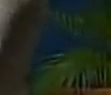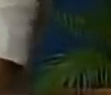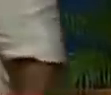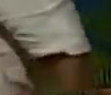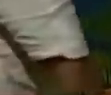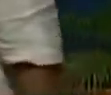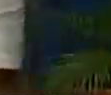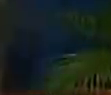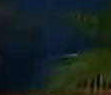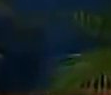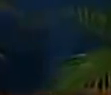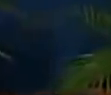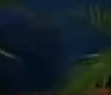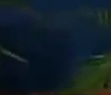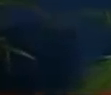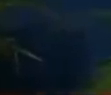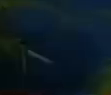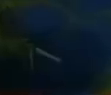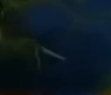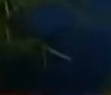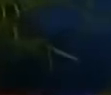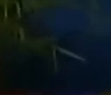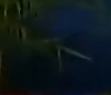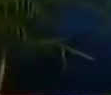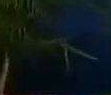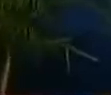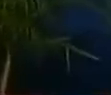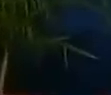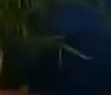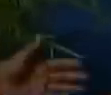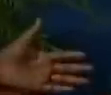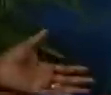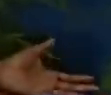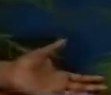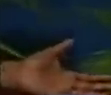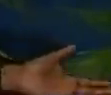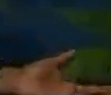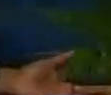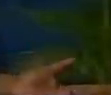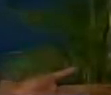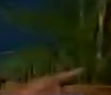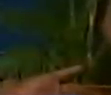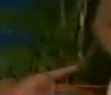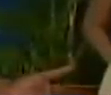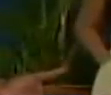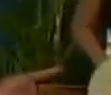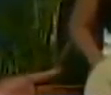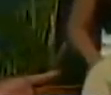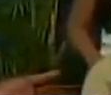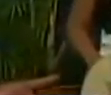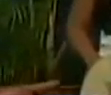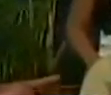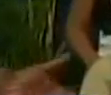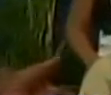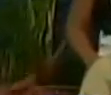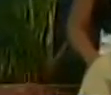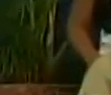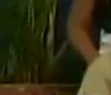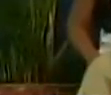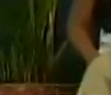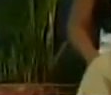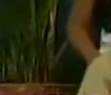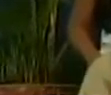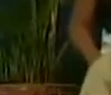entrégame PDVSA, entrégame la CANTV, entrégame las empresas del Estado. Privatícenla, eso es lo que